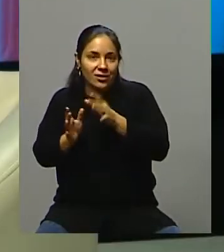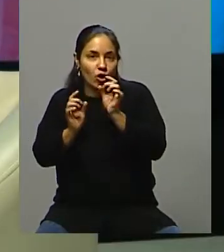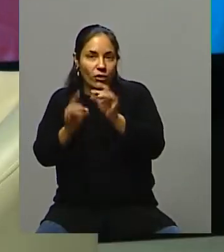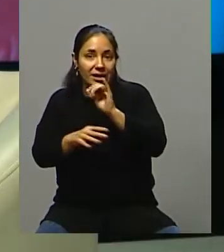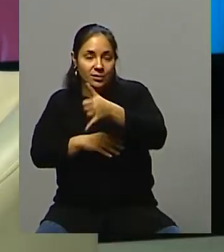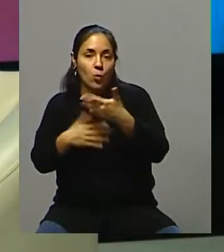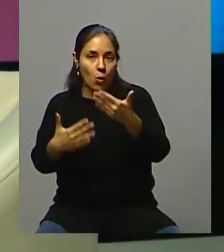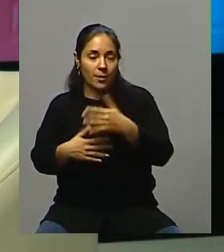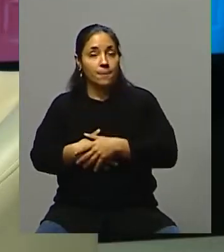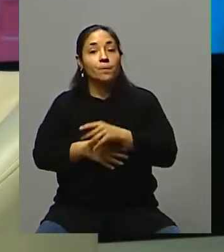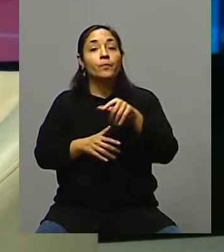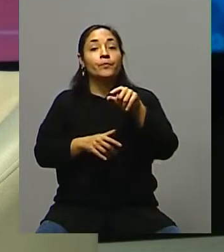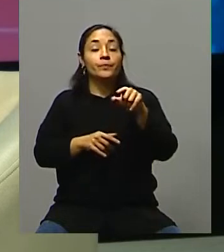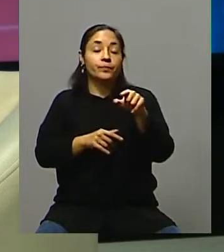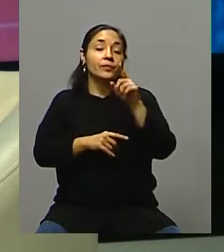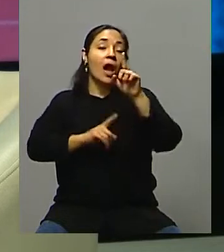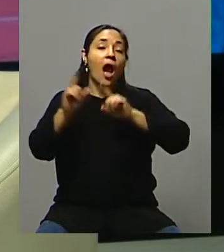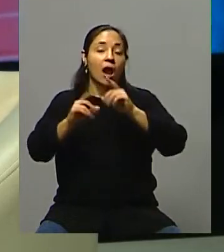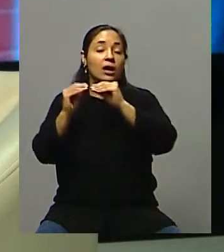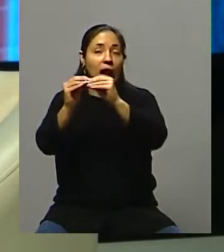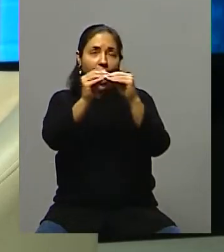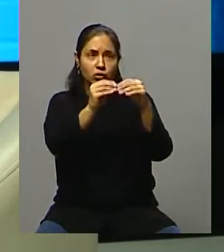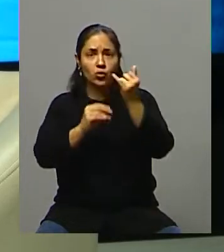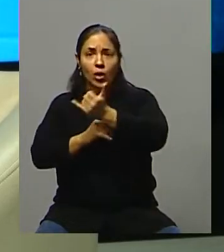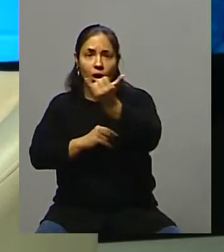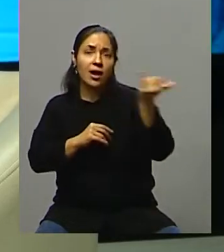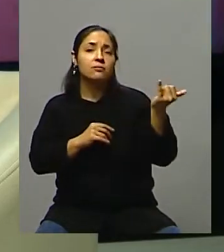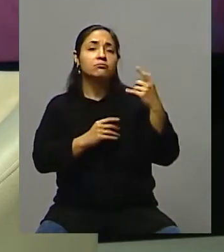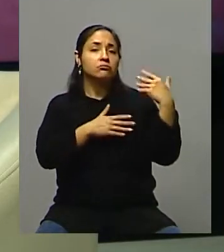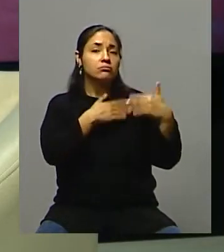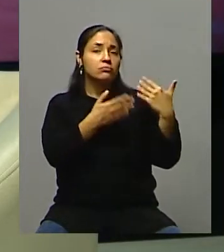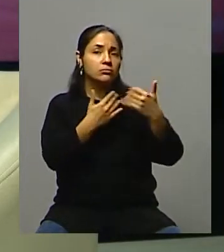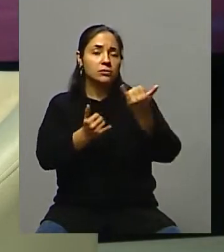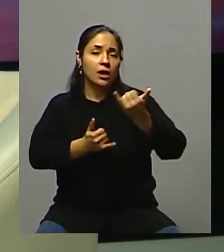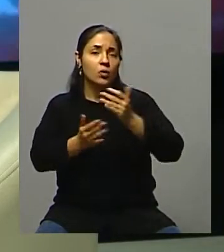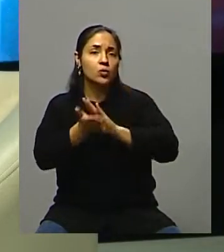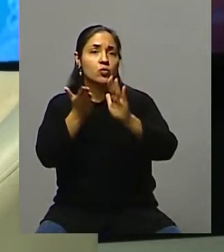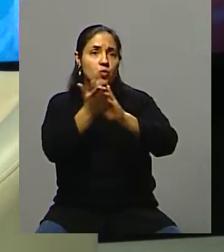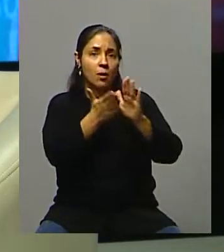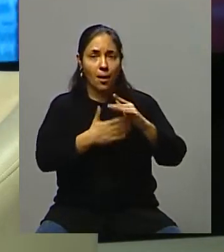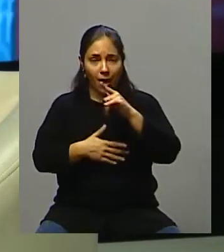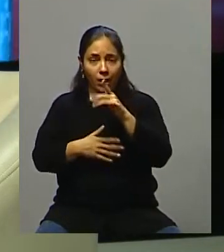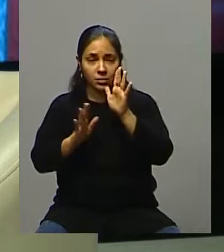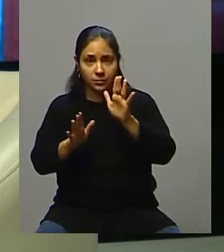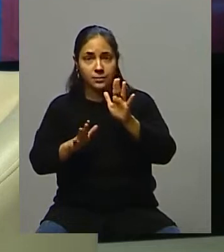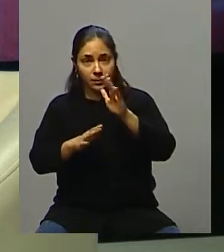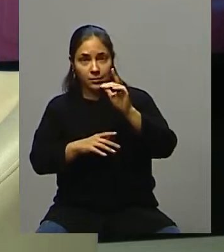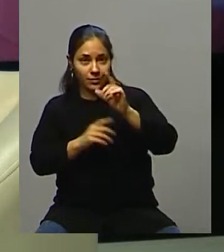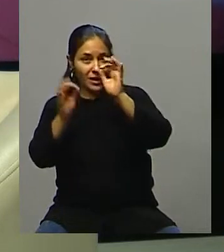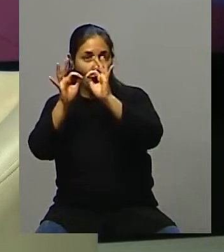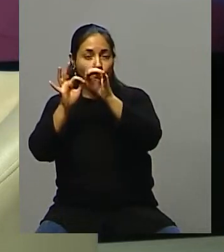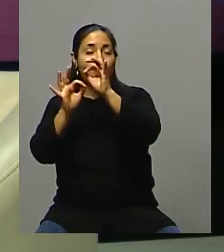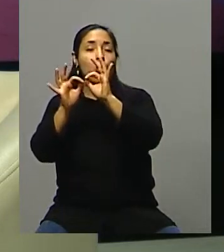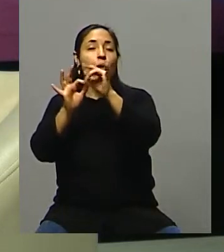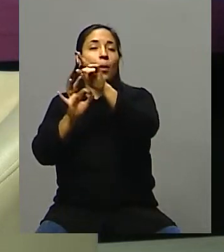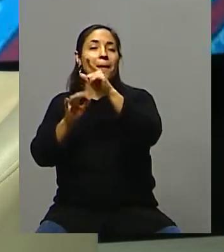habiendo casos, eso se va actualizando. creo que a nivel Europa había reportado